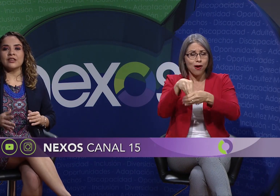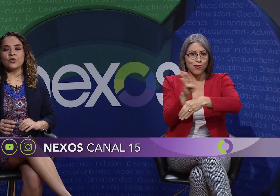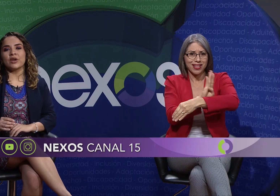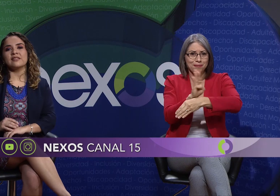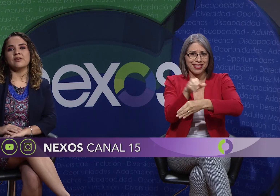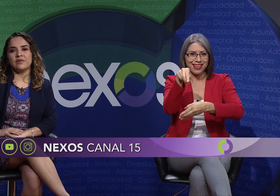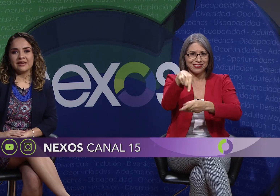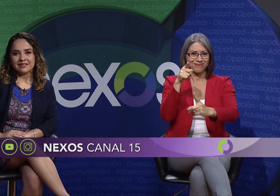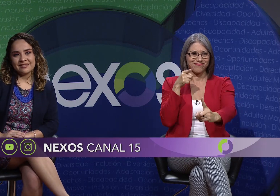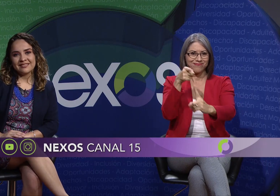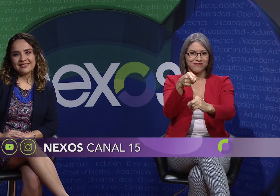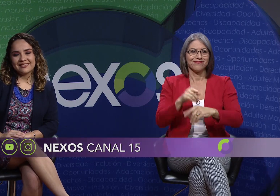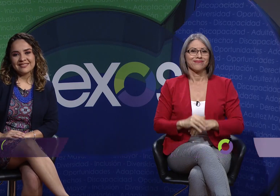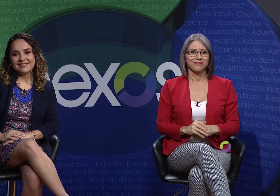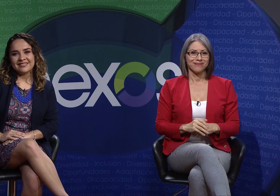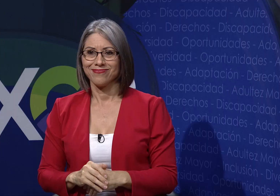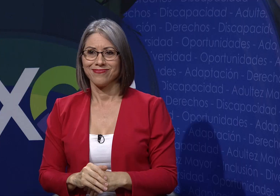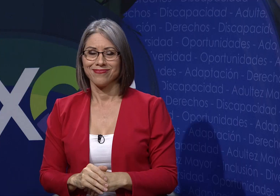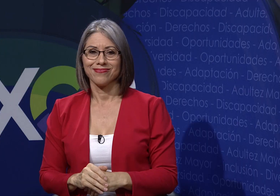destinadas con este team.